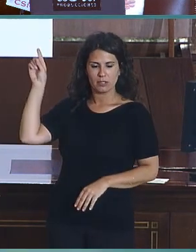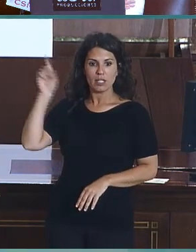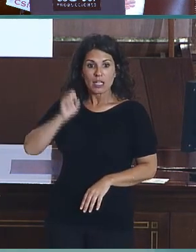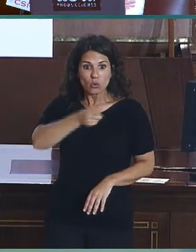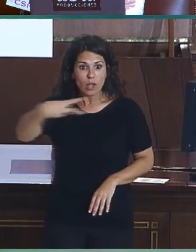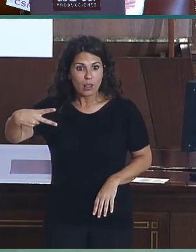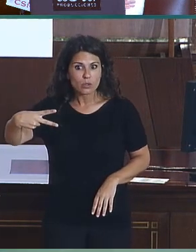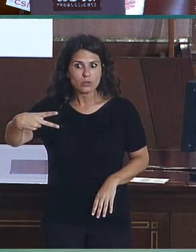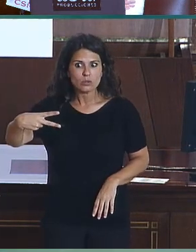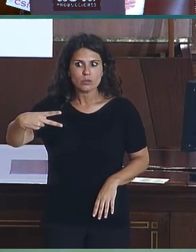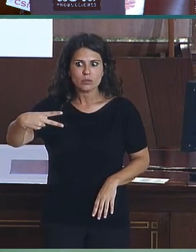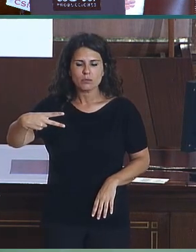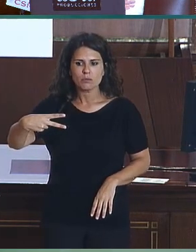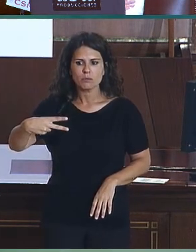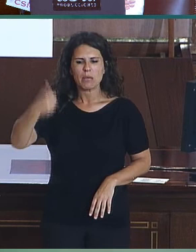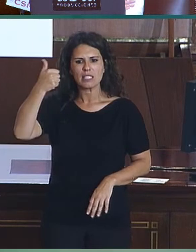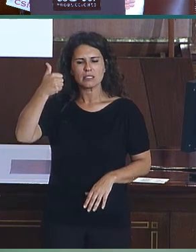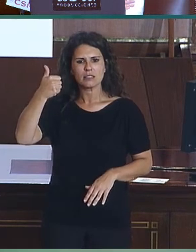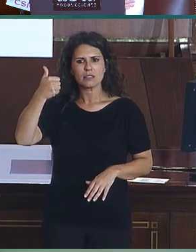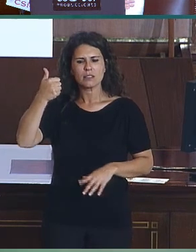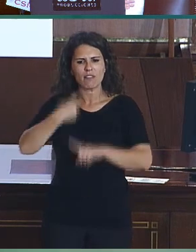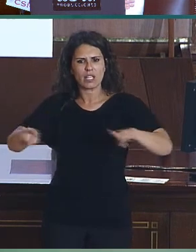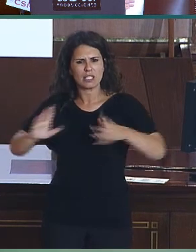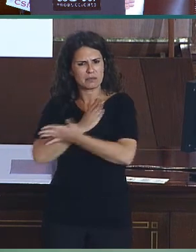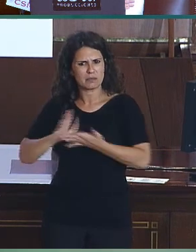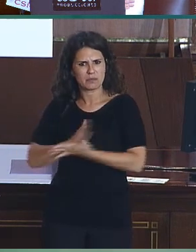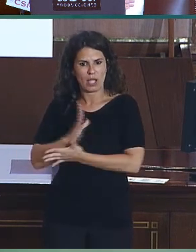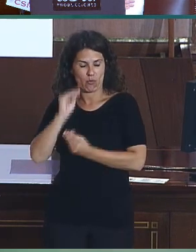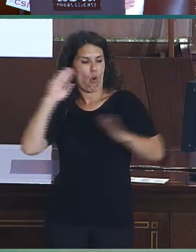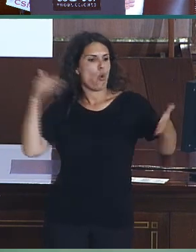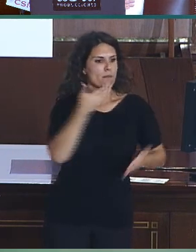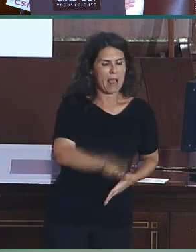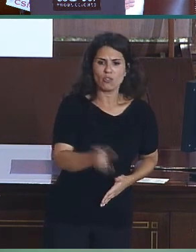están mucho más divididos. La tabla,